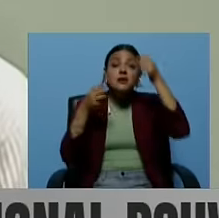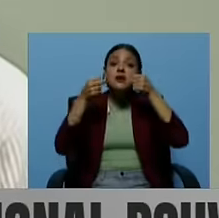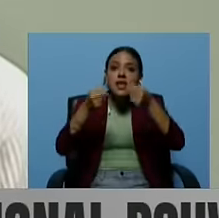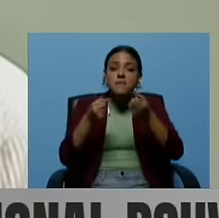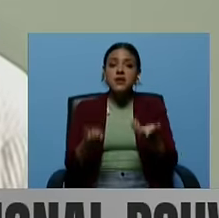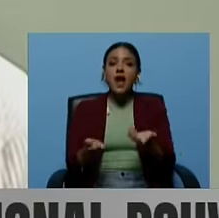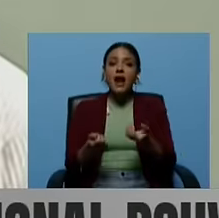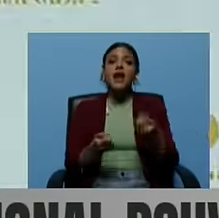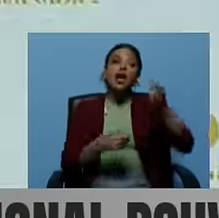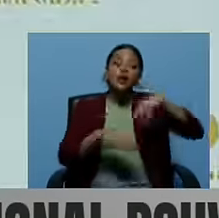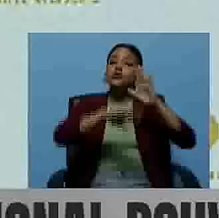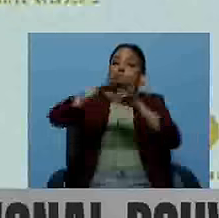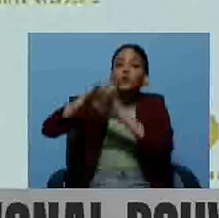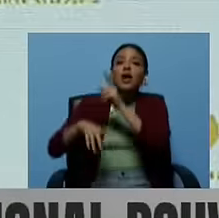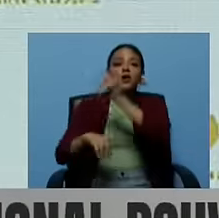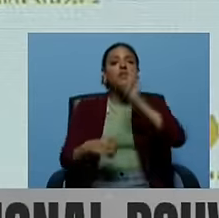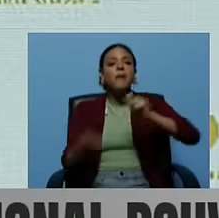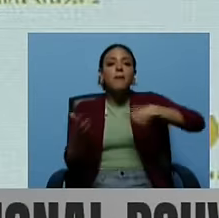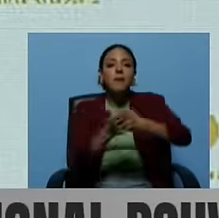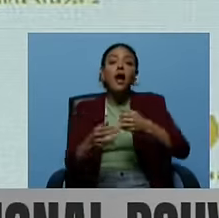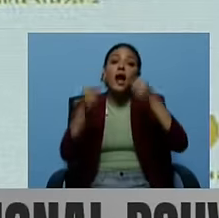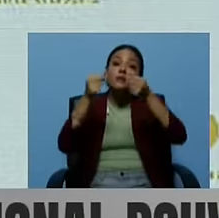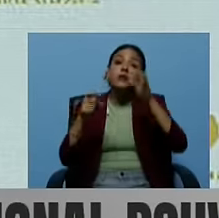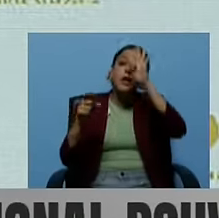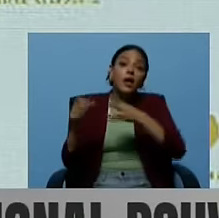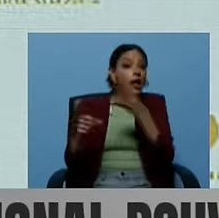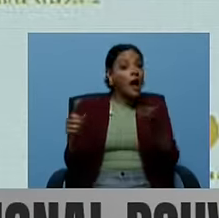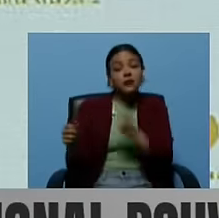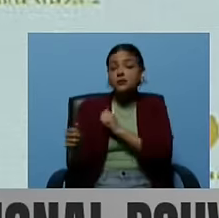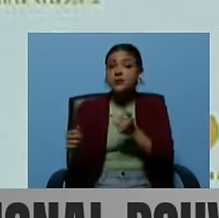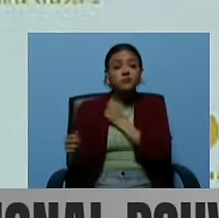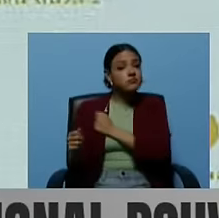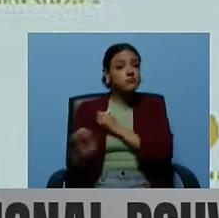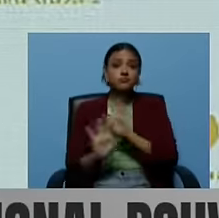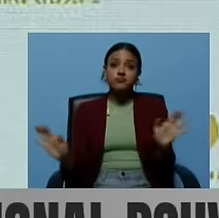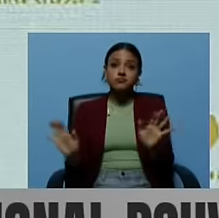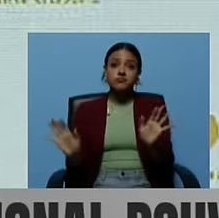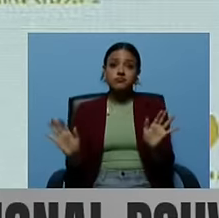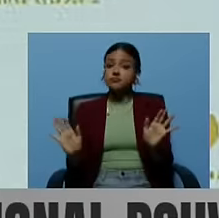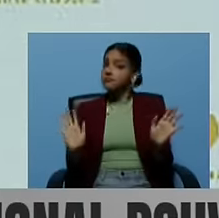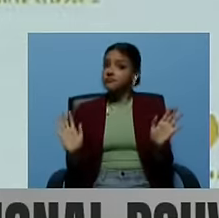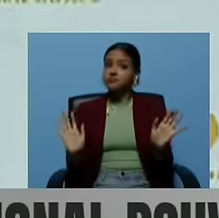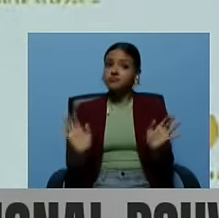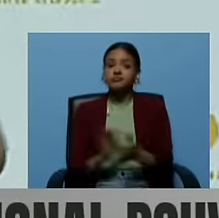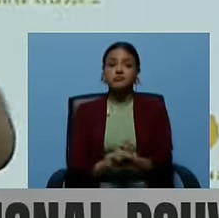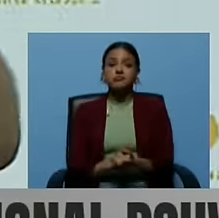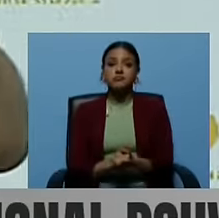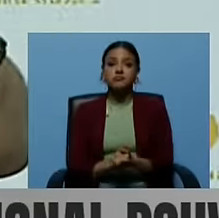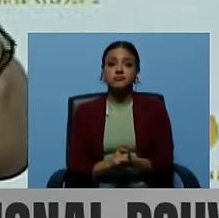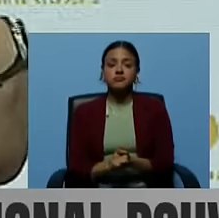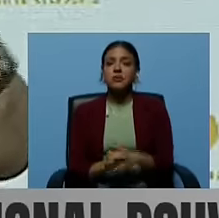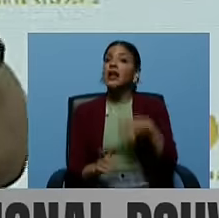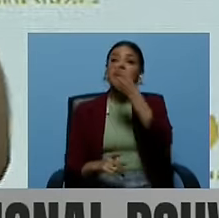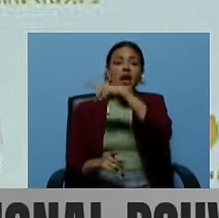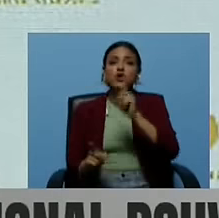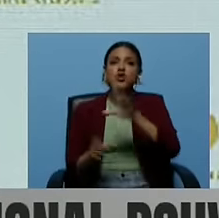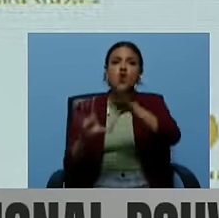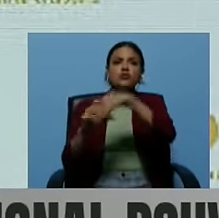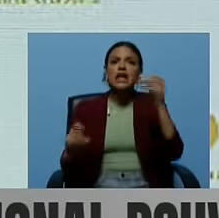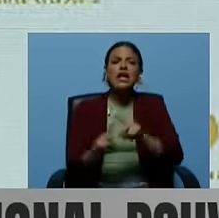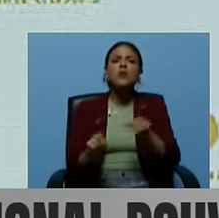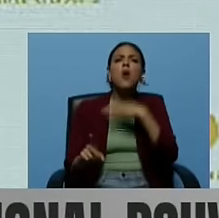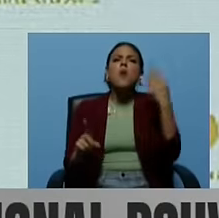lo reclaman, lo piden. Lo exigen, sí. Dicen que ahí no lo saca nadie ni